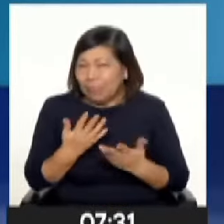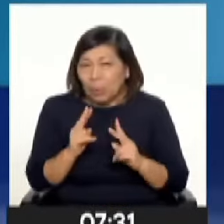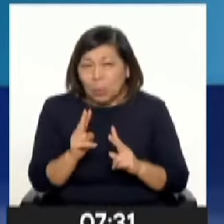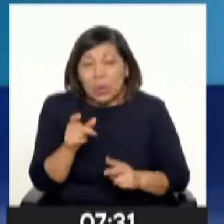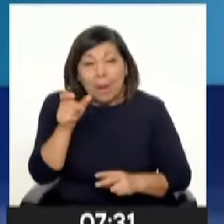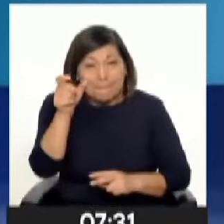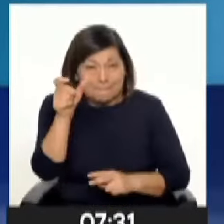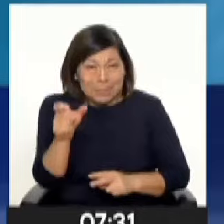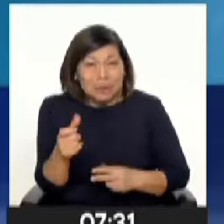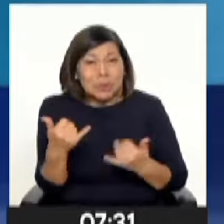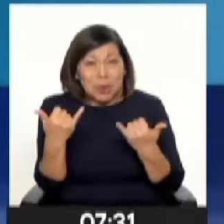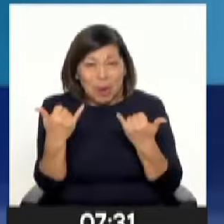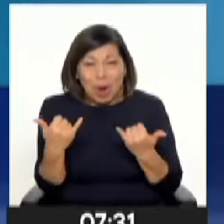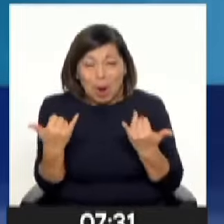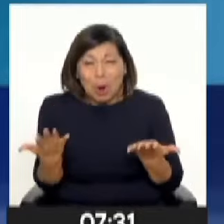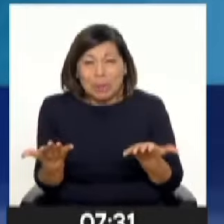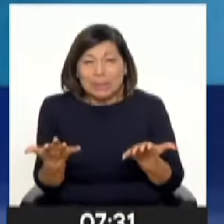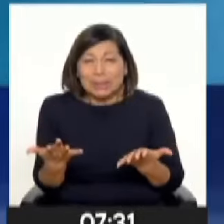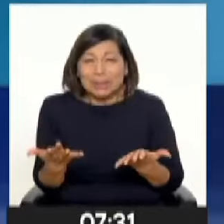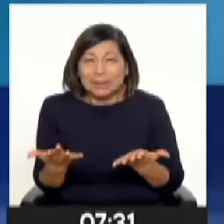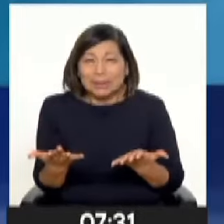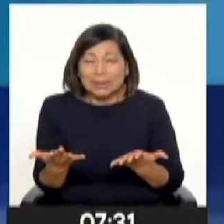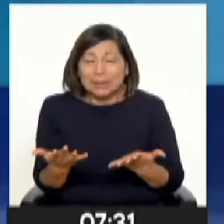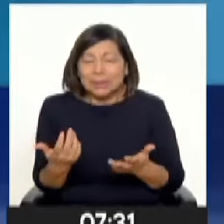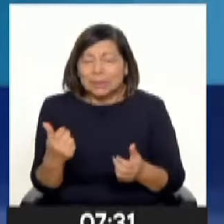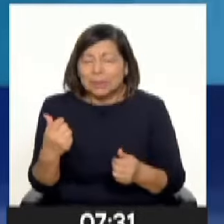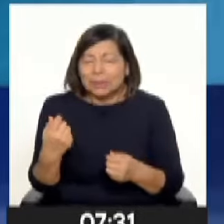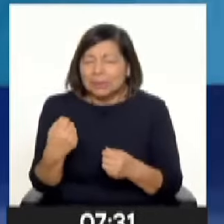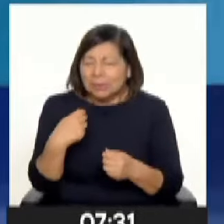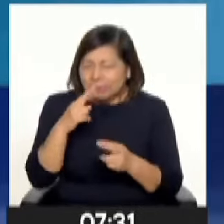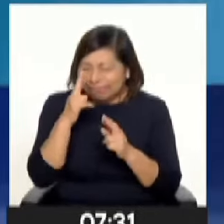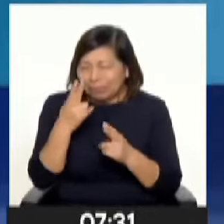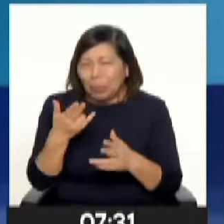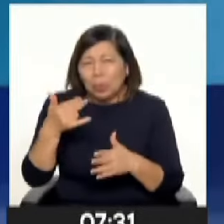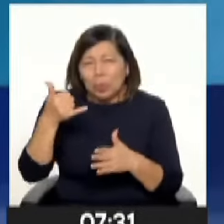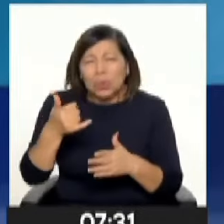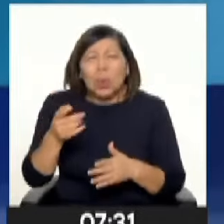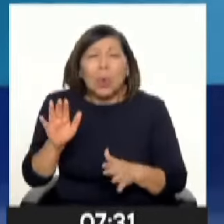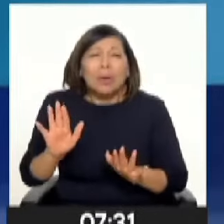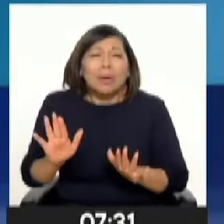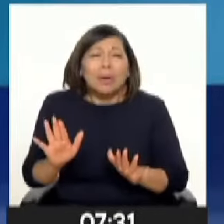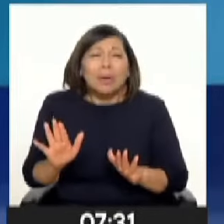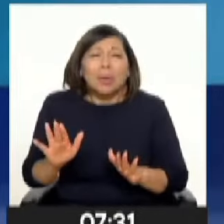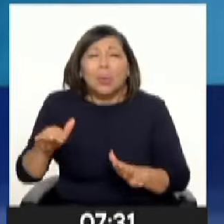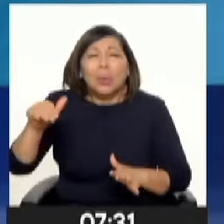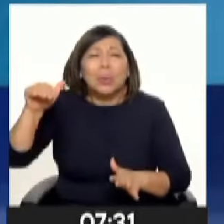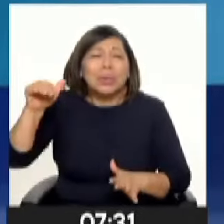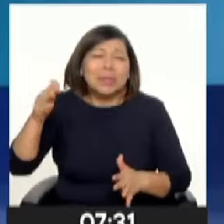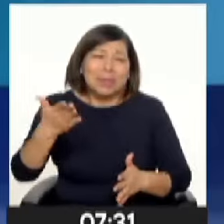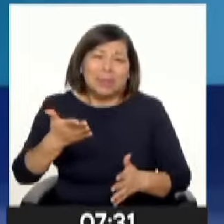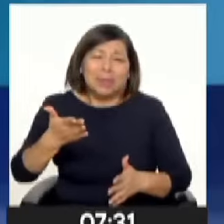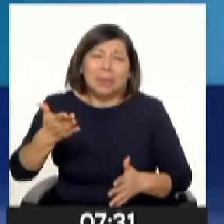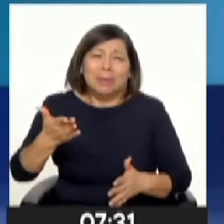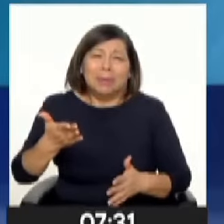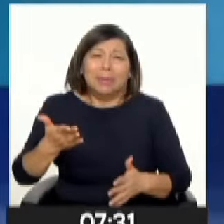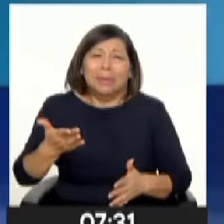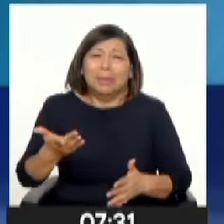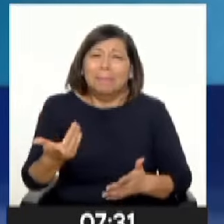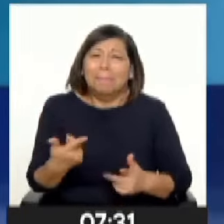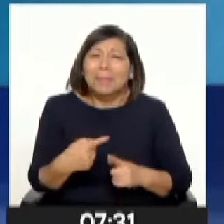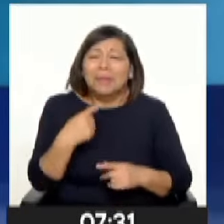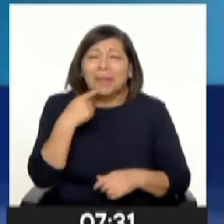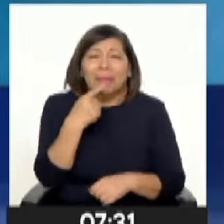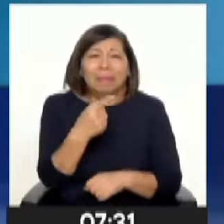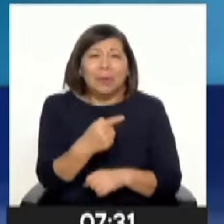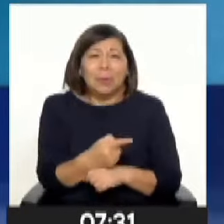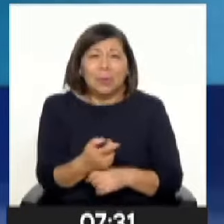que una persona hoy se sienta agredida, vulnerable, un niño o alguien que ve a un niño y llame y esto